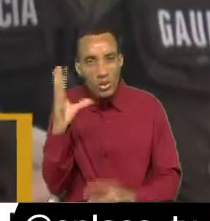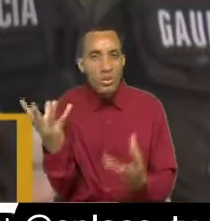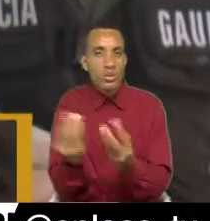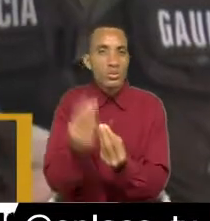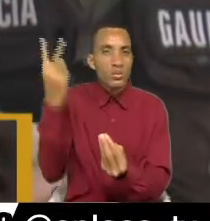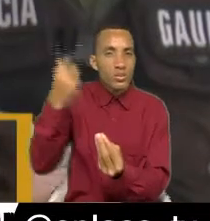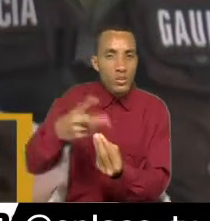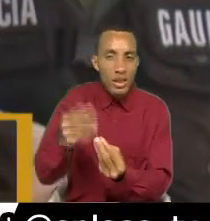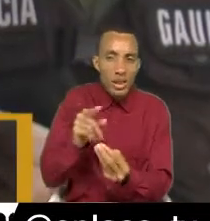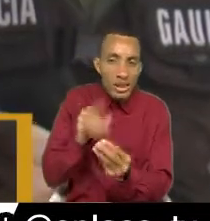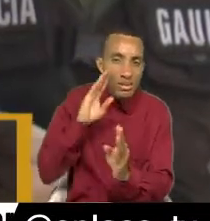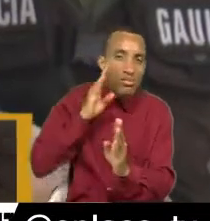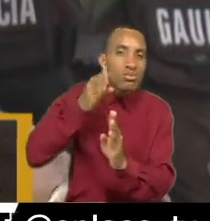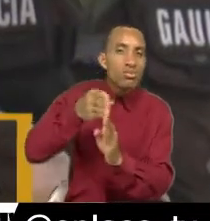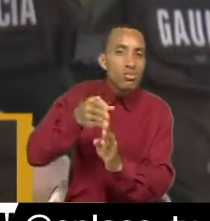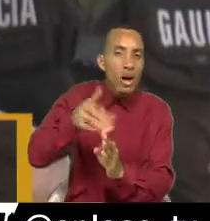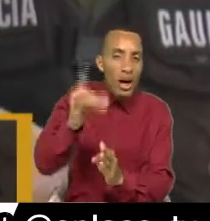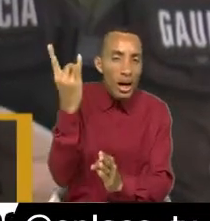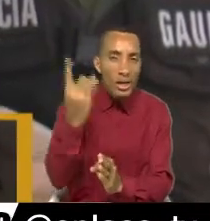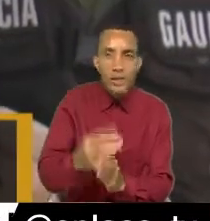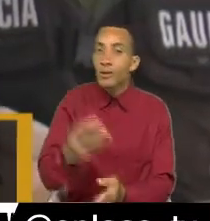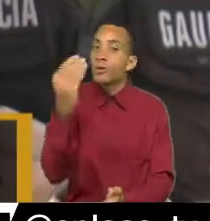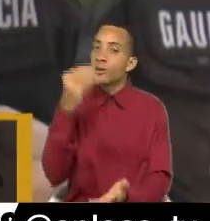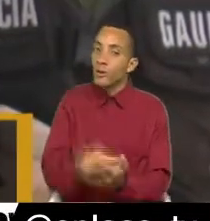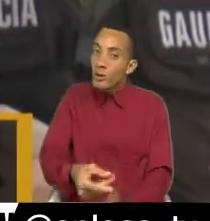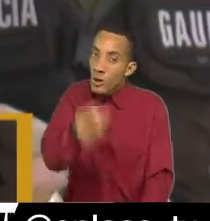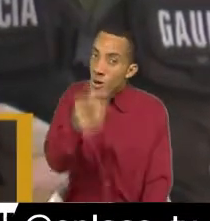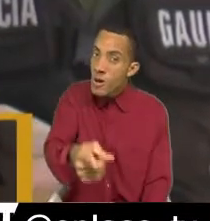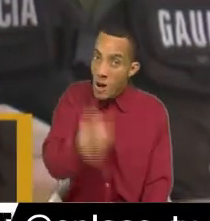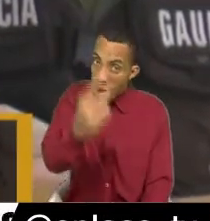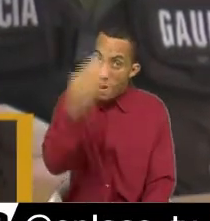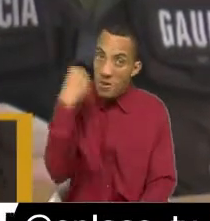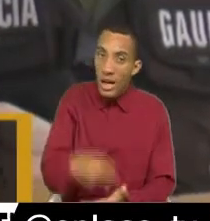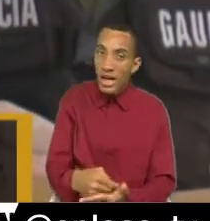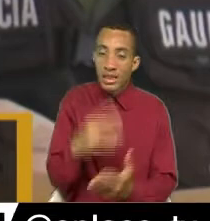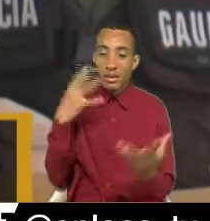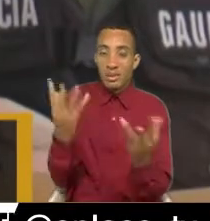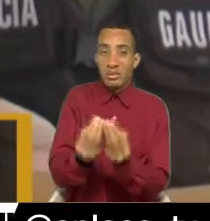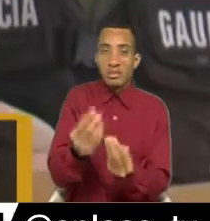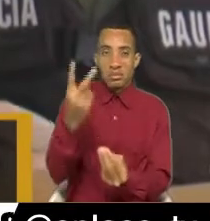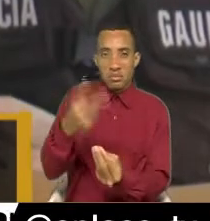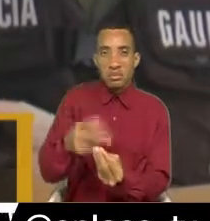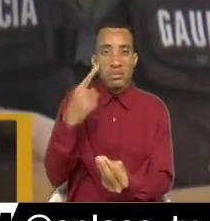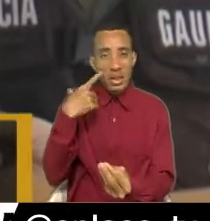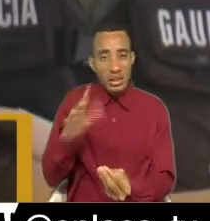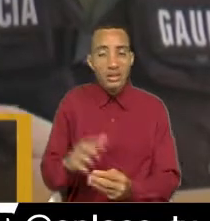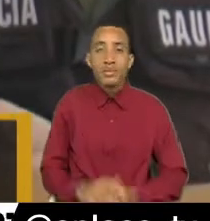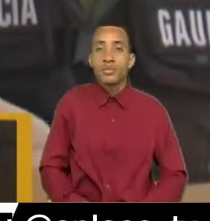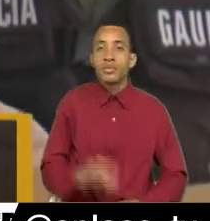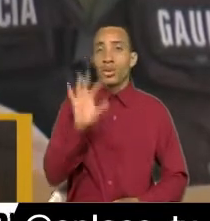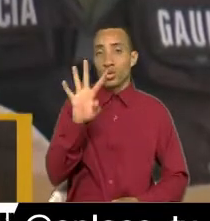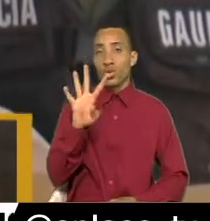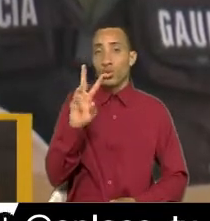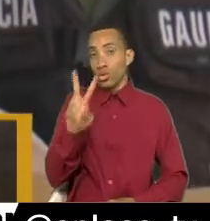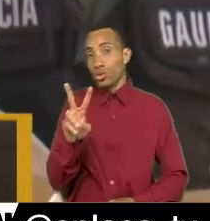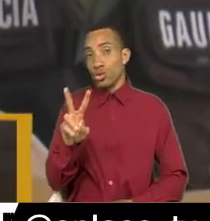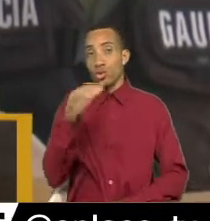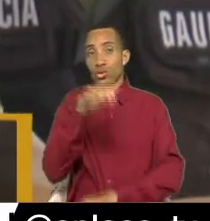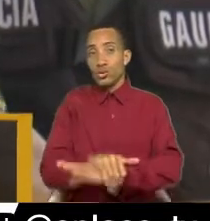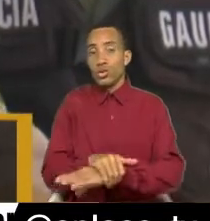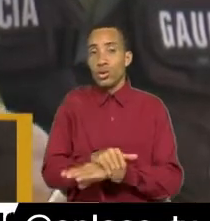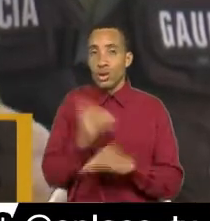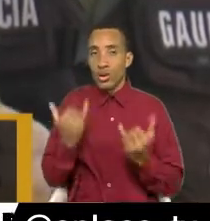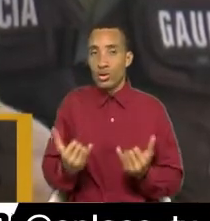tipos posiblemente sí hacen de alguna parte de alguna estructura criminal. En este momento tenemos dos capturados. La investigación continúa. La información es que